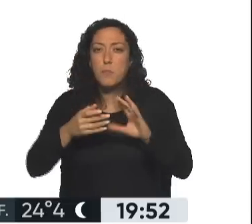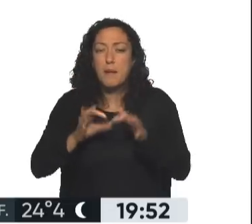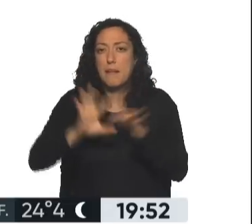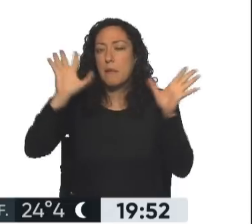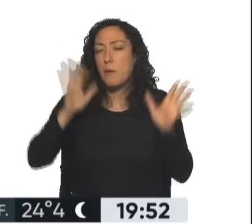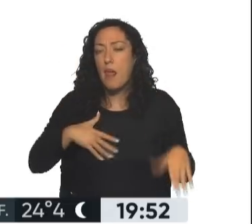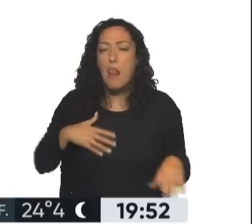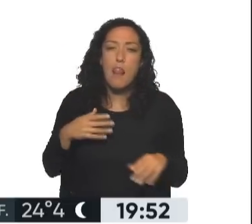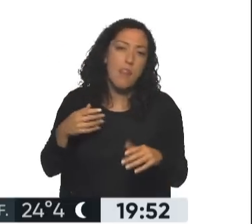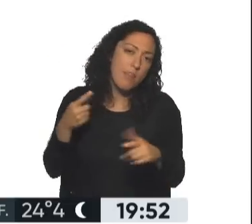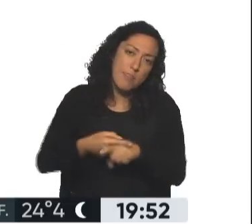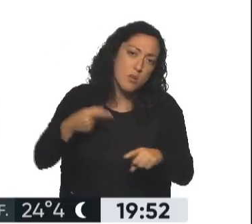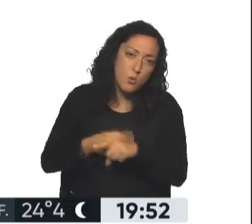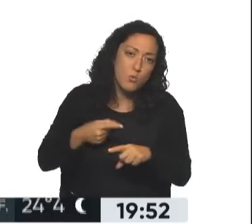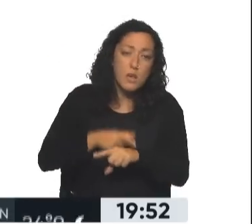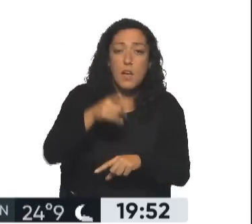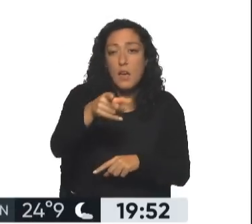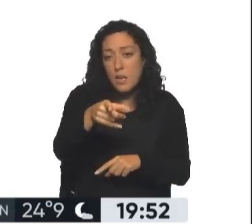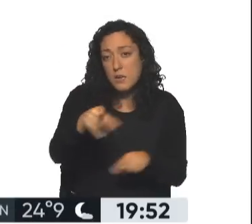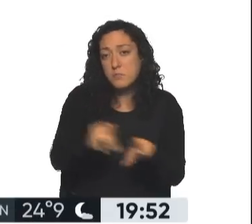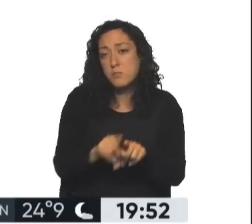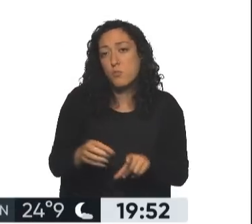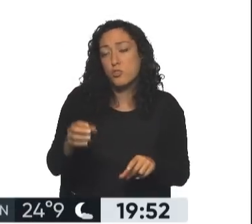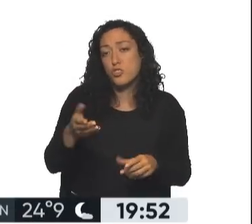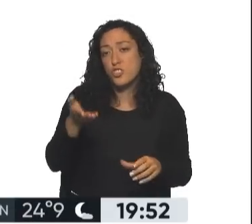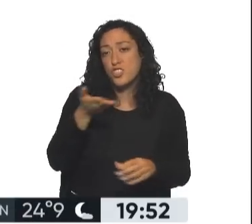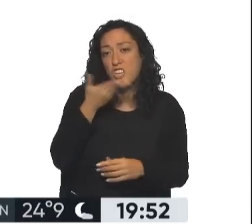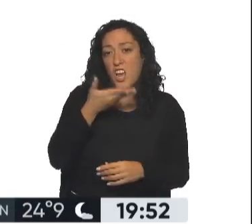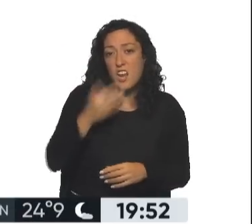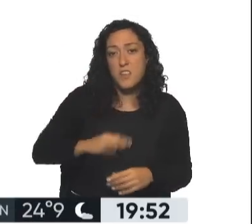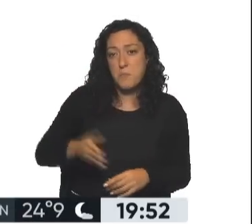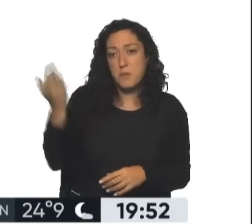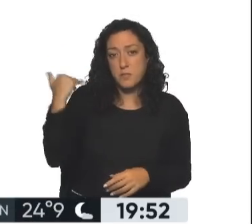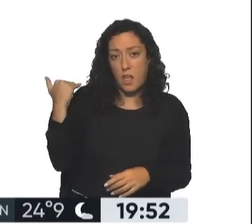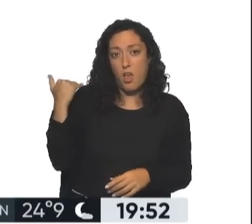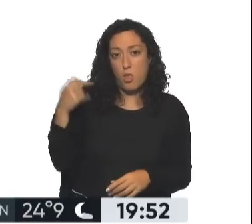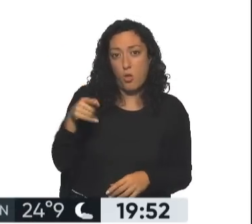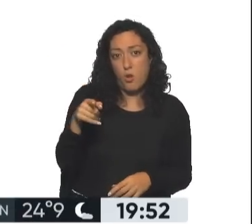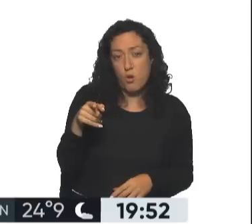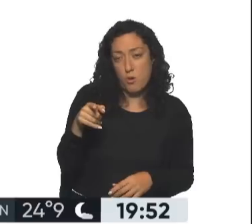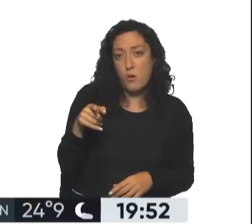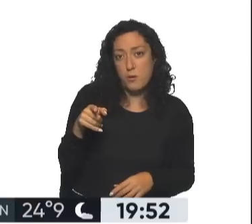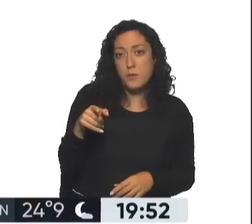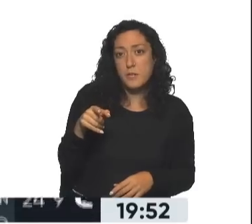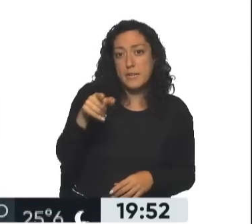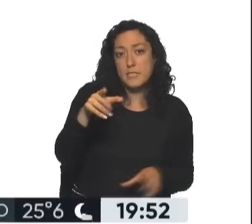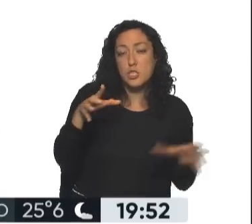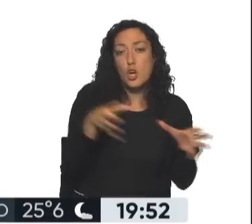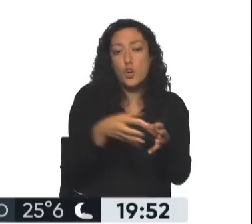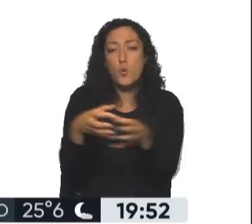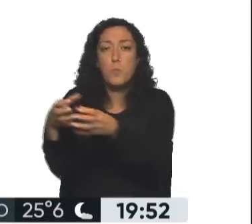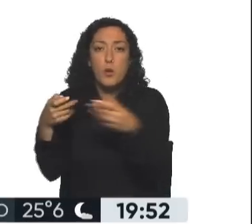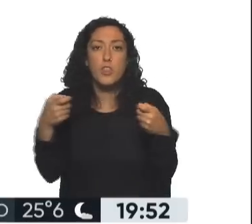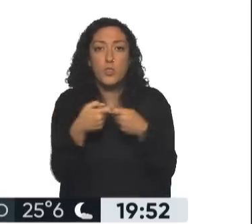ahí está lo que era la ocupación. Cuando di la charla el año pasado, esos son todos los bloques industriales